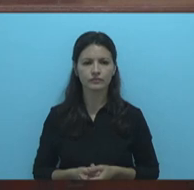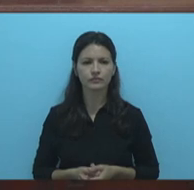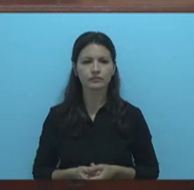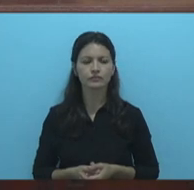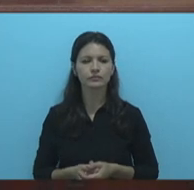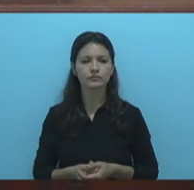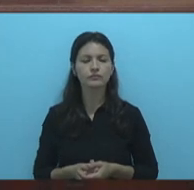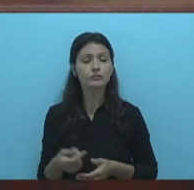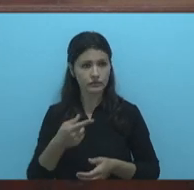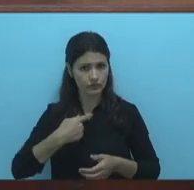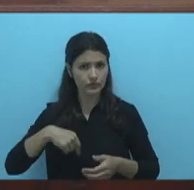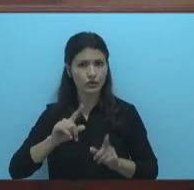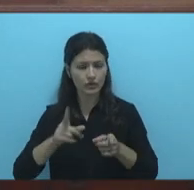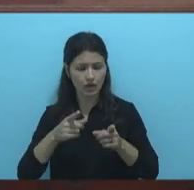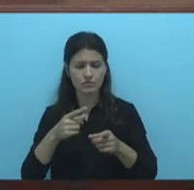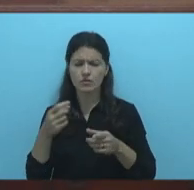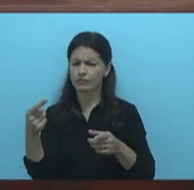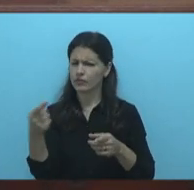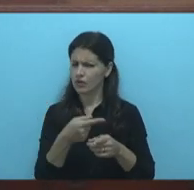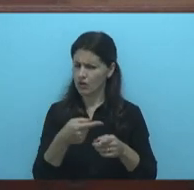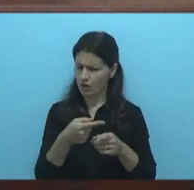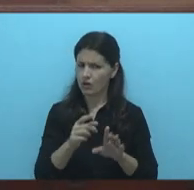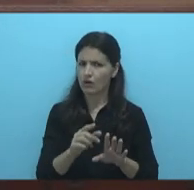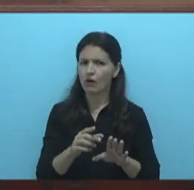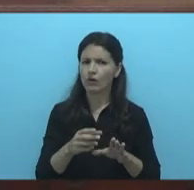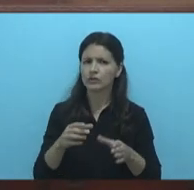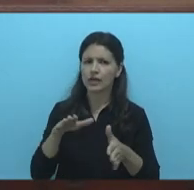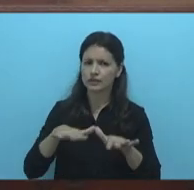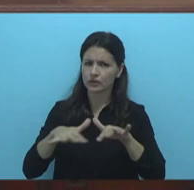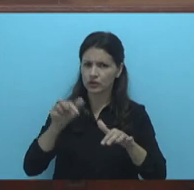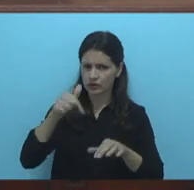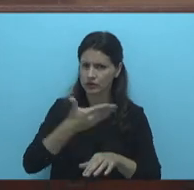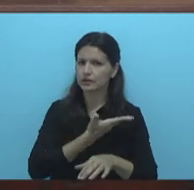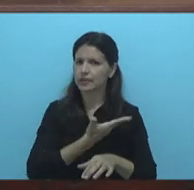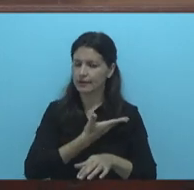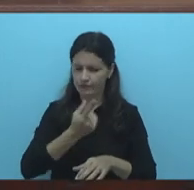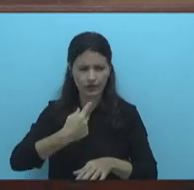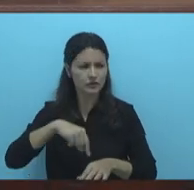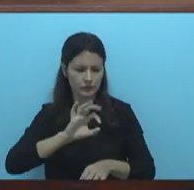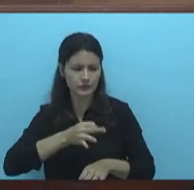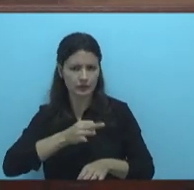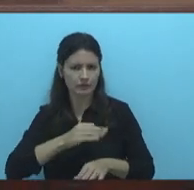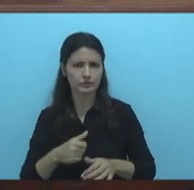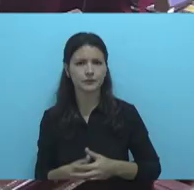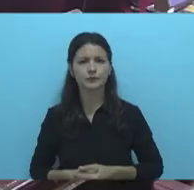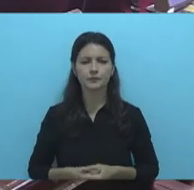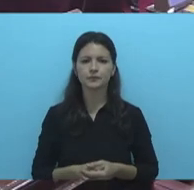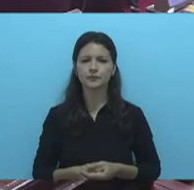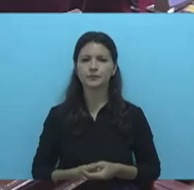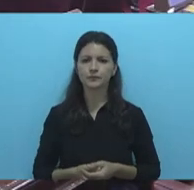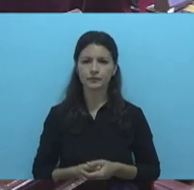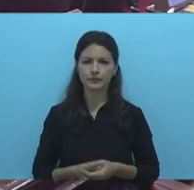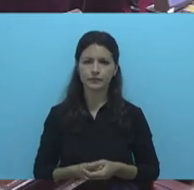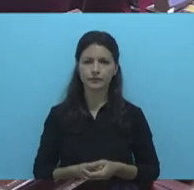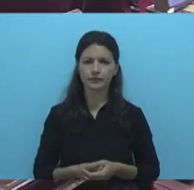esta Cámara se ha expresado repudiándolo públicamente. Diputado Sebastián Julierac, también la palabra. Gracias, presidente.